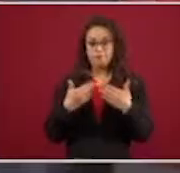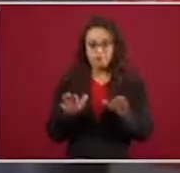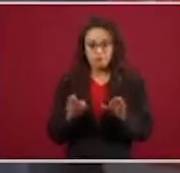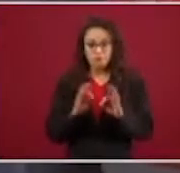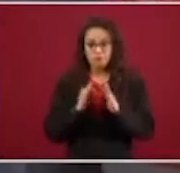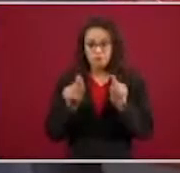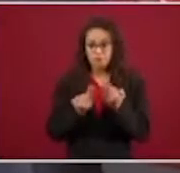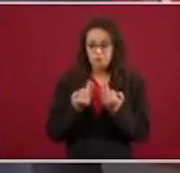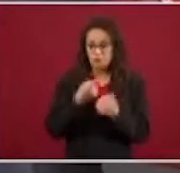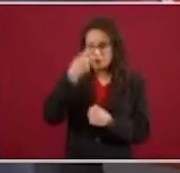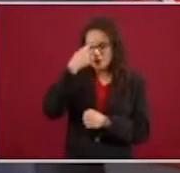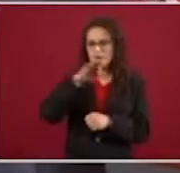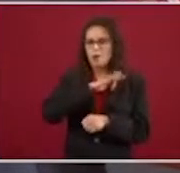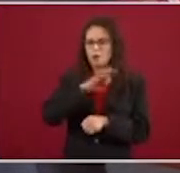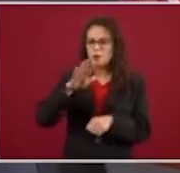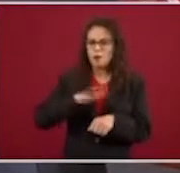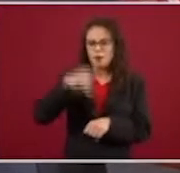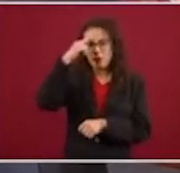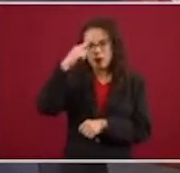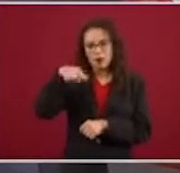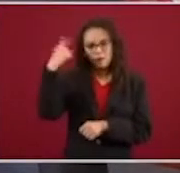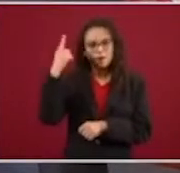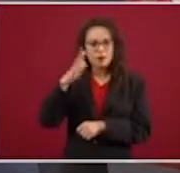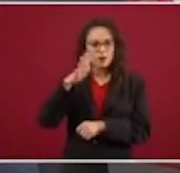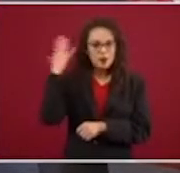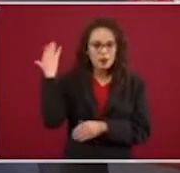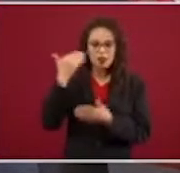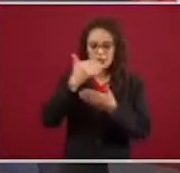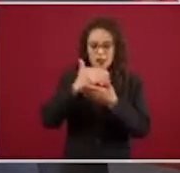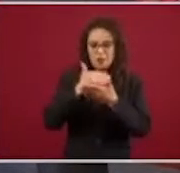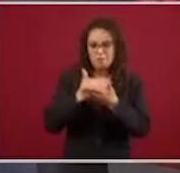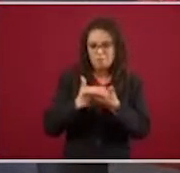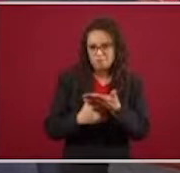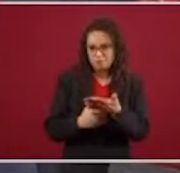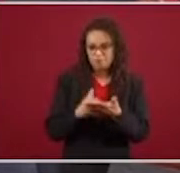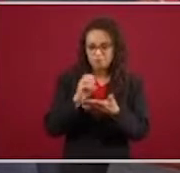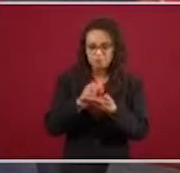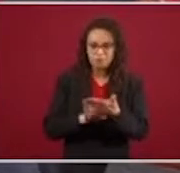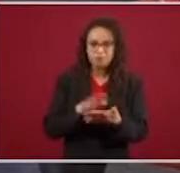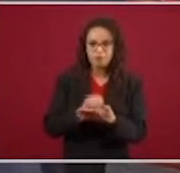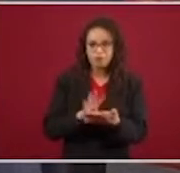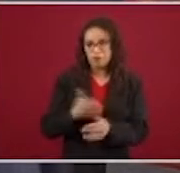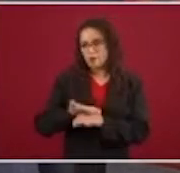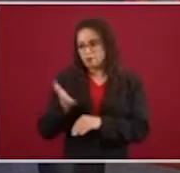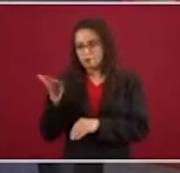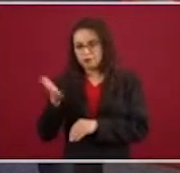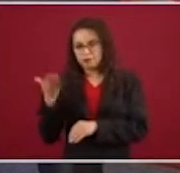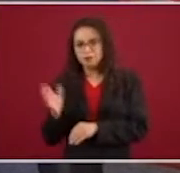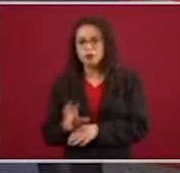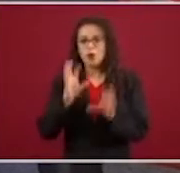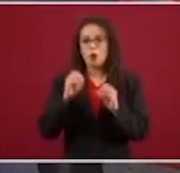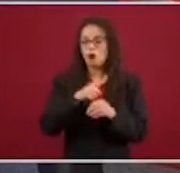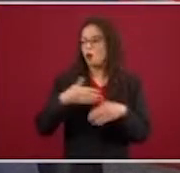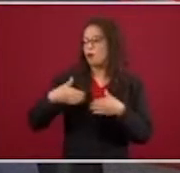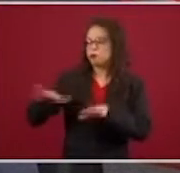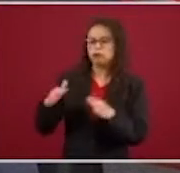para poder hacer los reportes cuando se trate de despidos o se trate de descanso sin goce de sueldo,